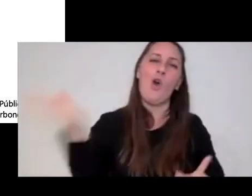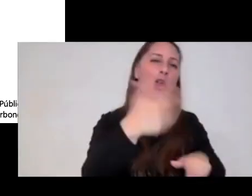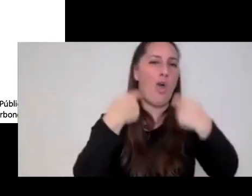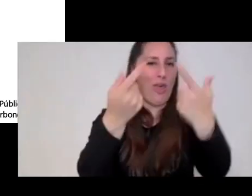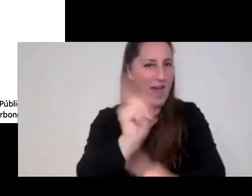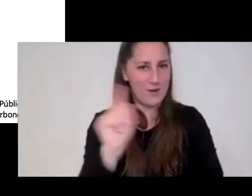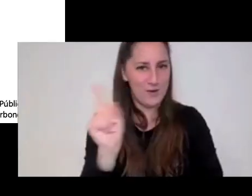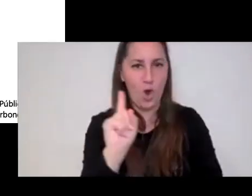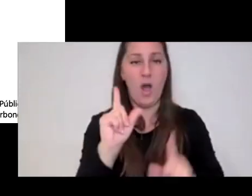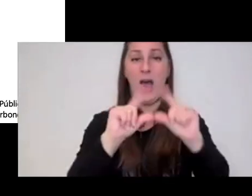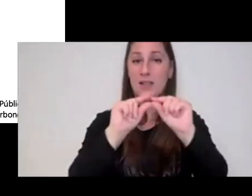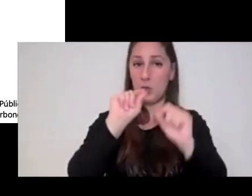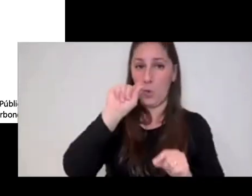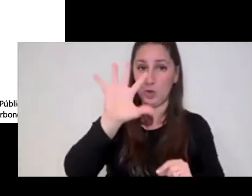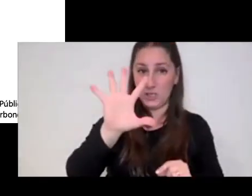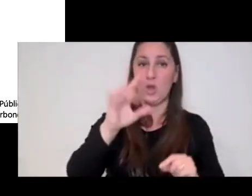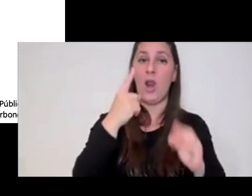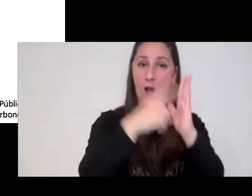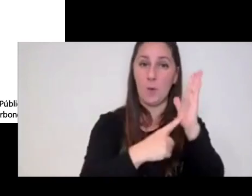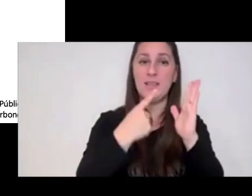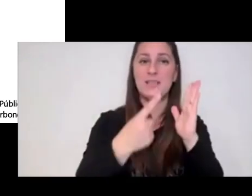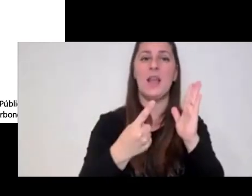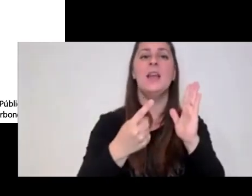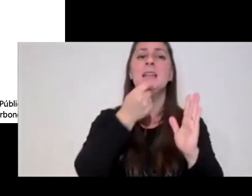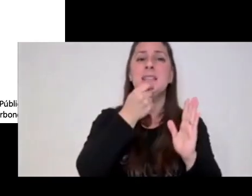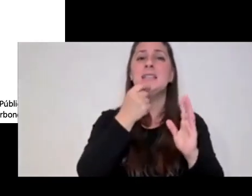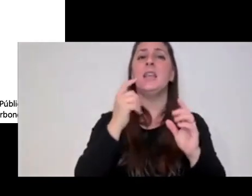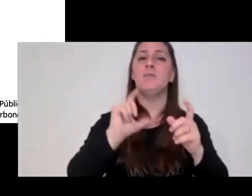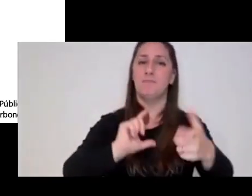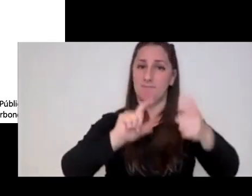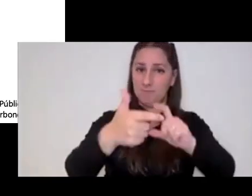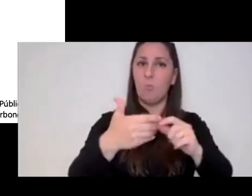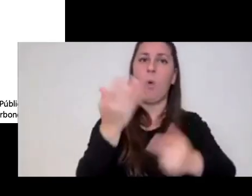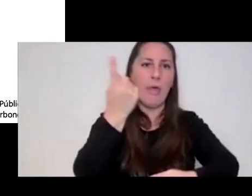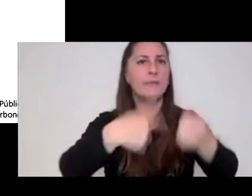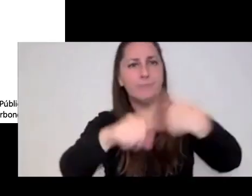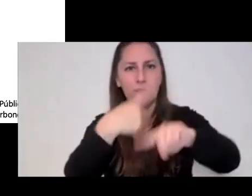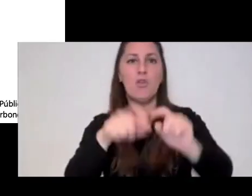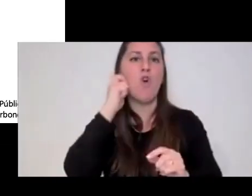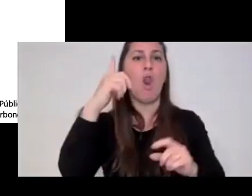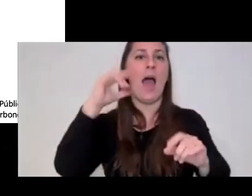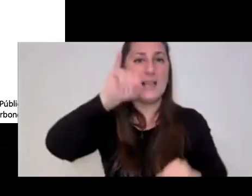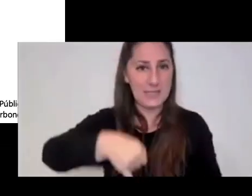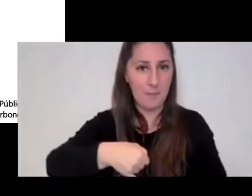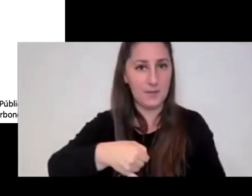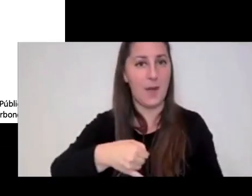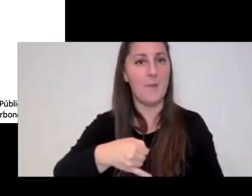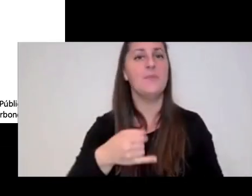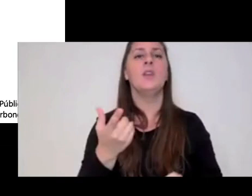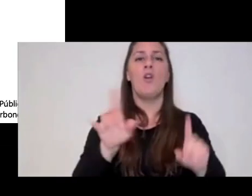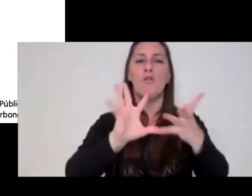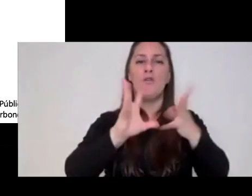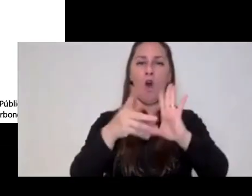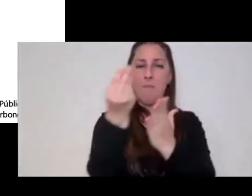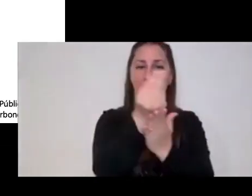norma, dice, de resultar aceptada la transacción. Esto significa que en el esquema como ha sido diseñado este